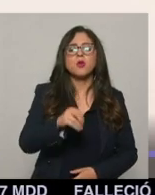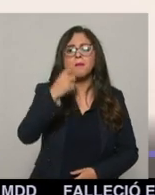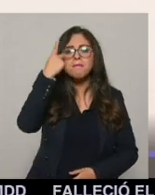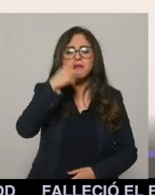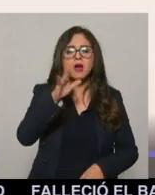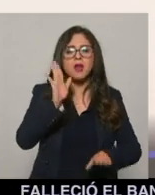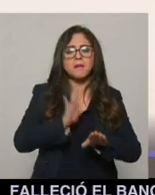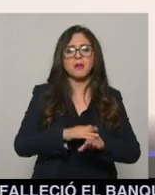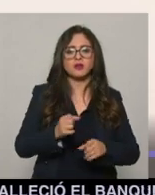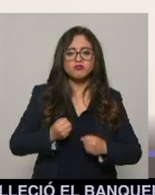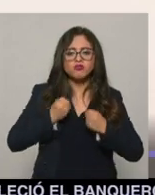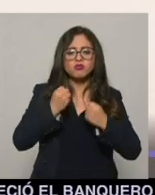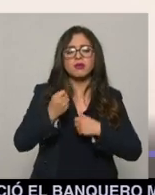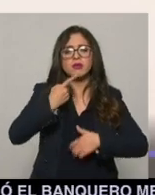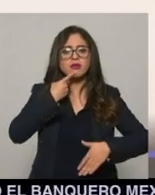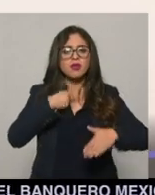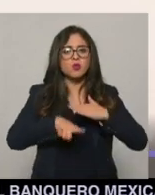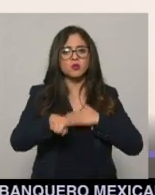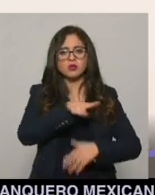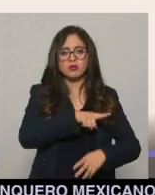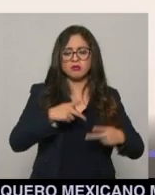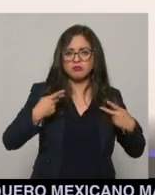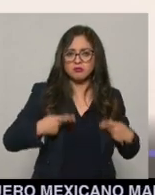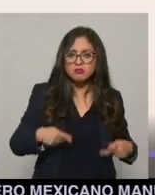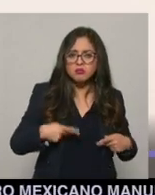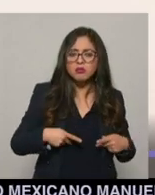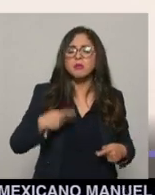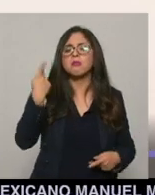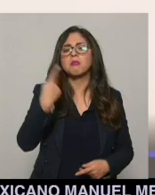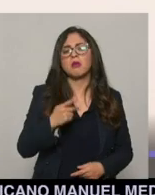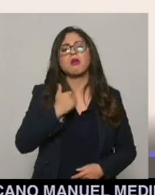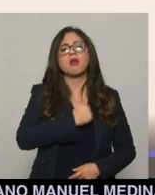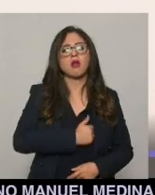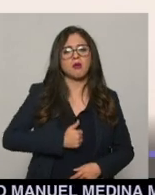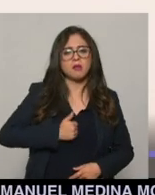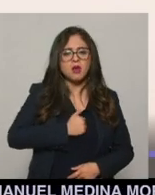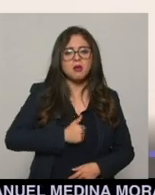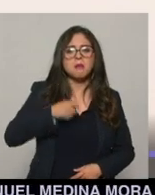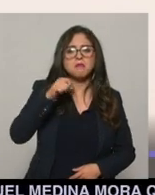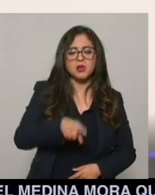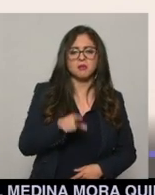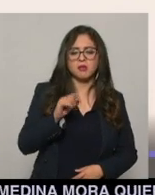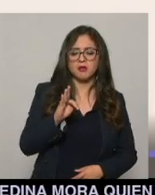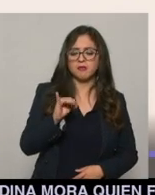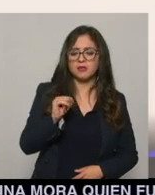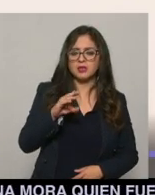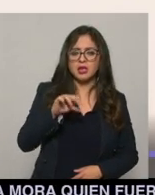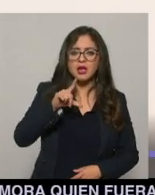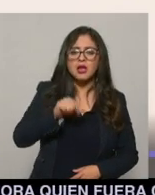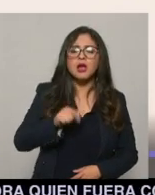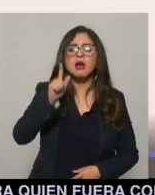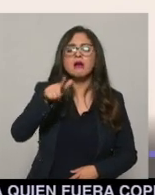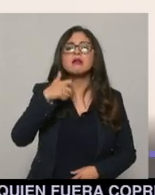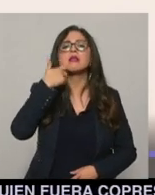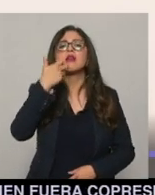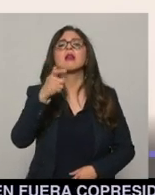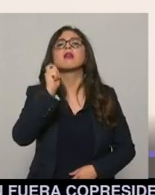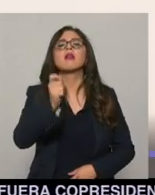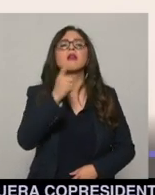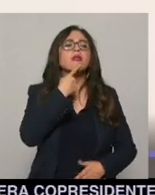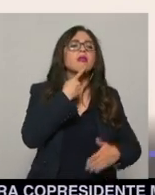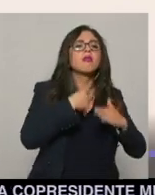testimonio de la víctima, la denuncia de la víctima, pero sería lamentable que la Fiscalía pudiera hacer una acusación o pretendiera hacer una